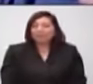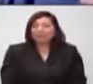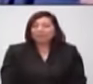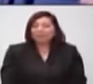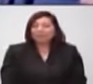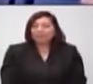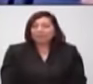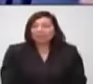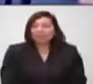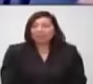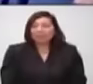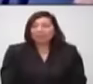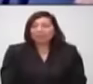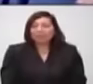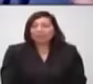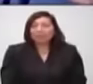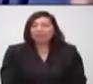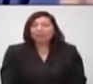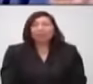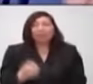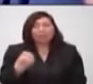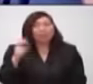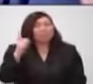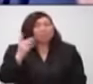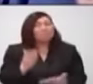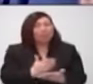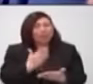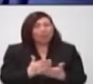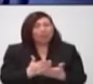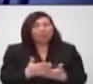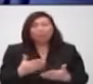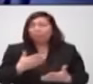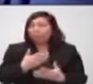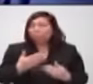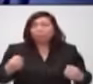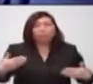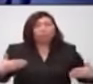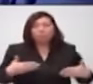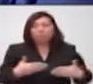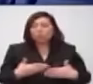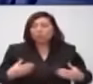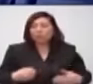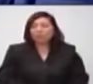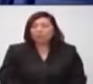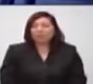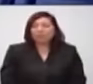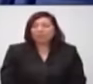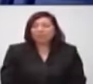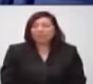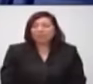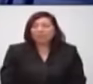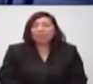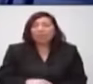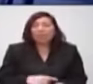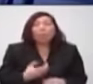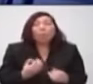El tráfico vehicular, como lo acaba de manifestar mi colega congresista, es un caos. Ya no sabemos en qué momento se